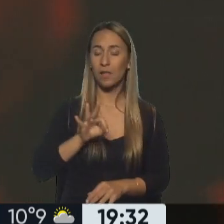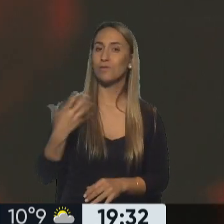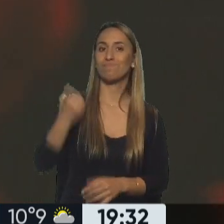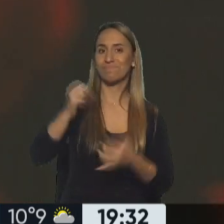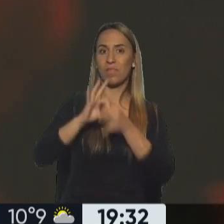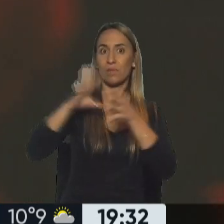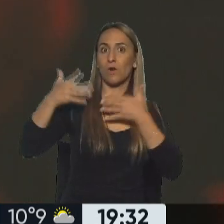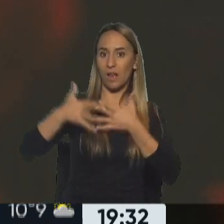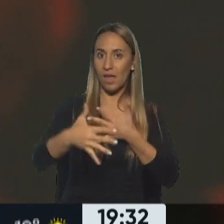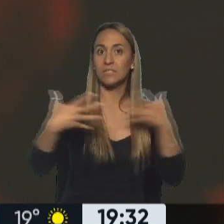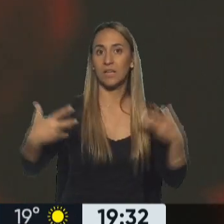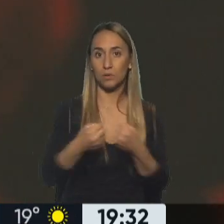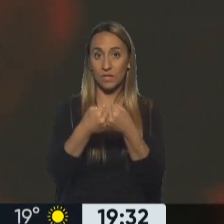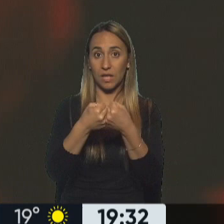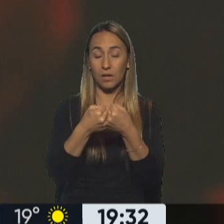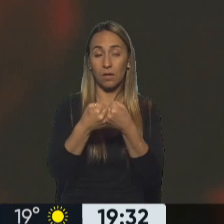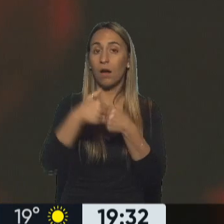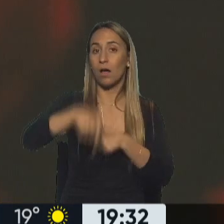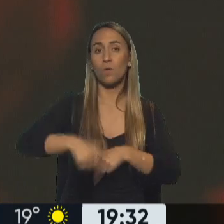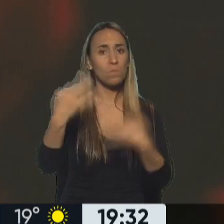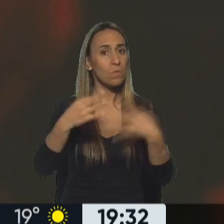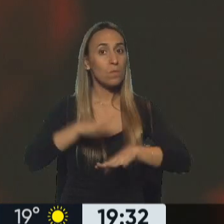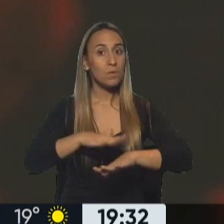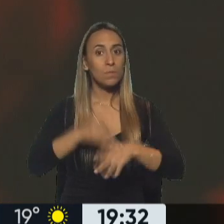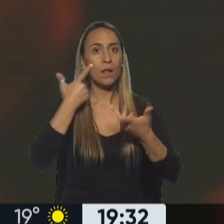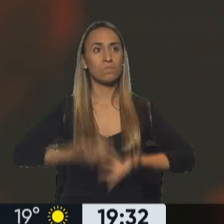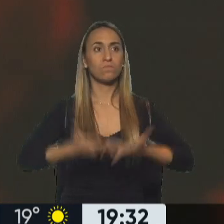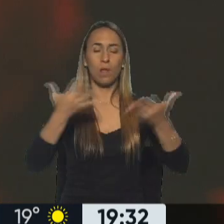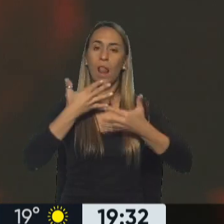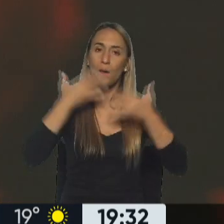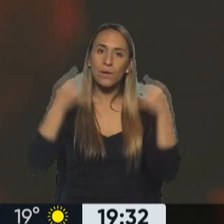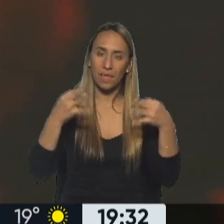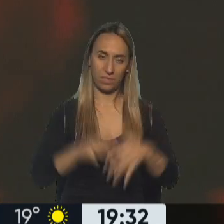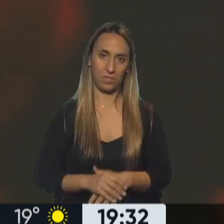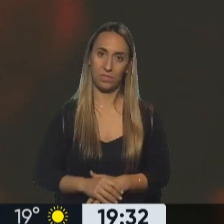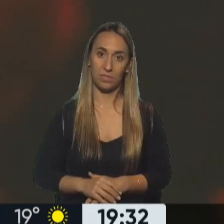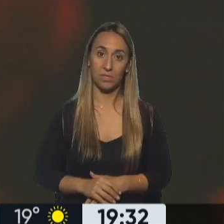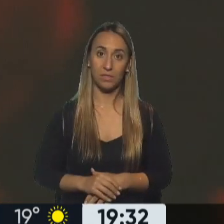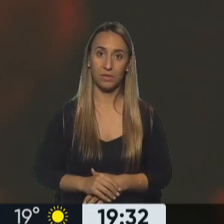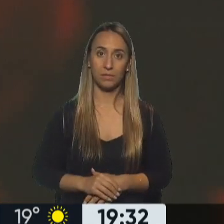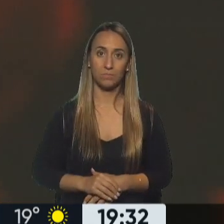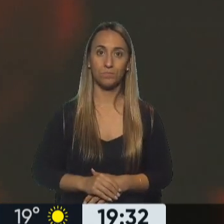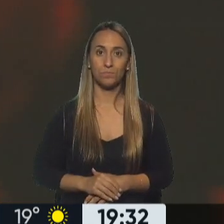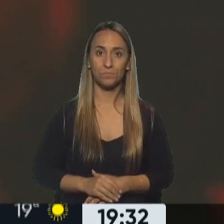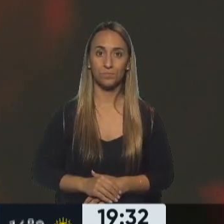es un buen momento para pasar a la verdad para pasar a la verdad